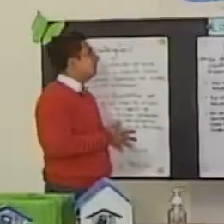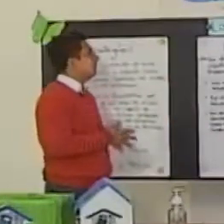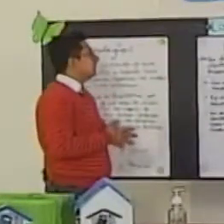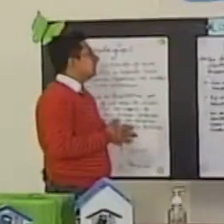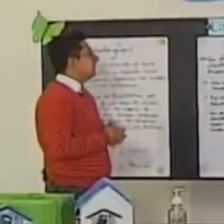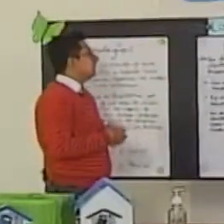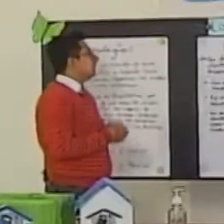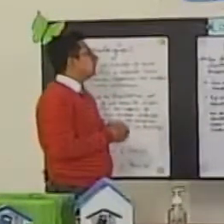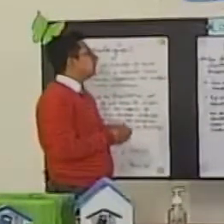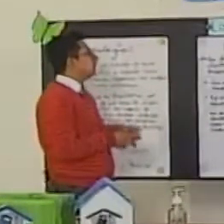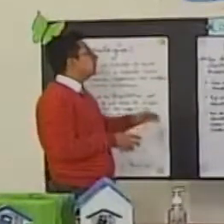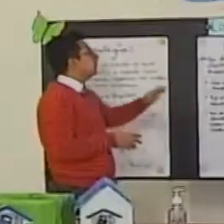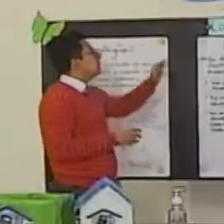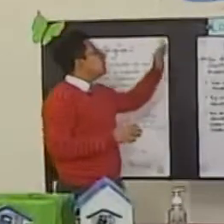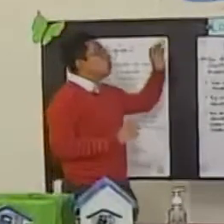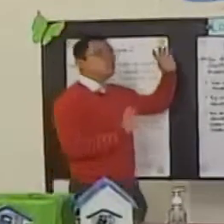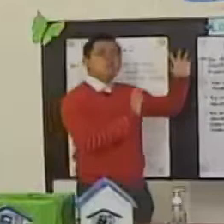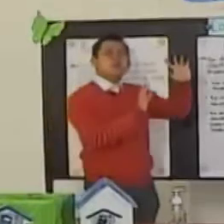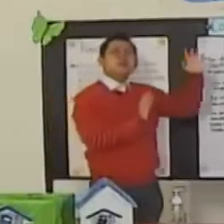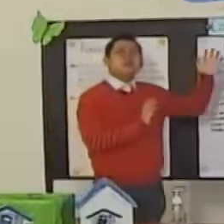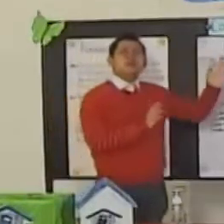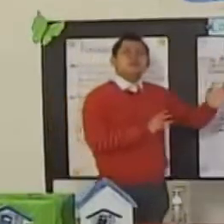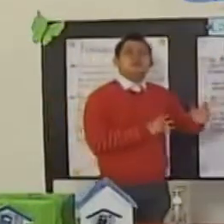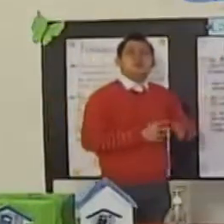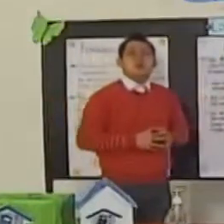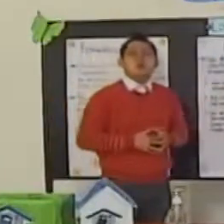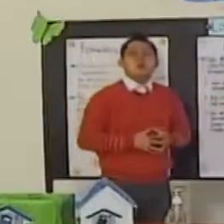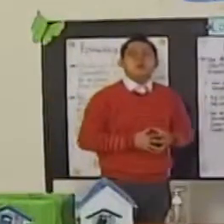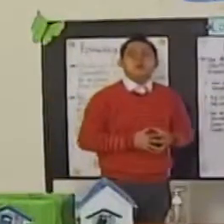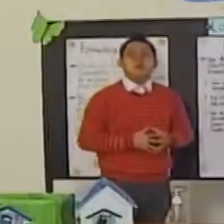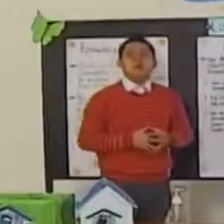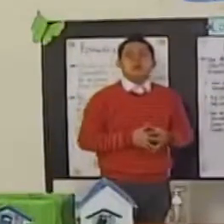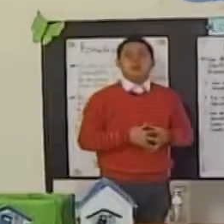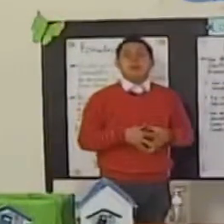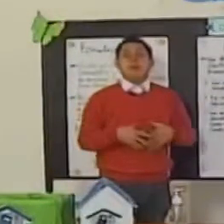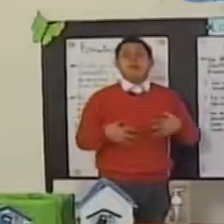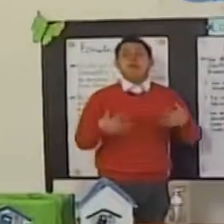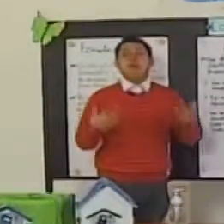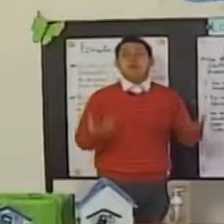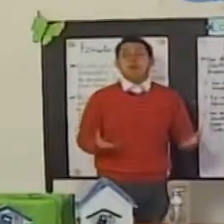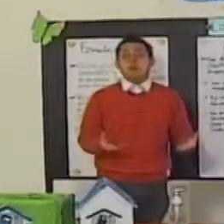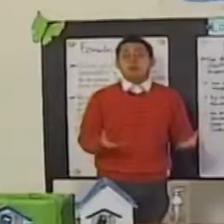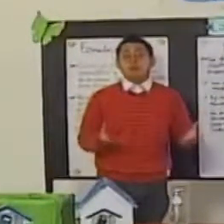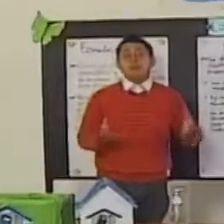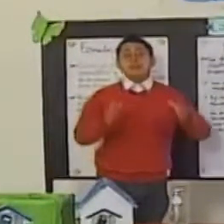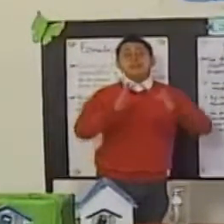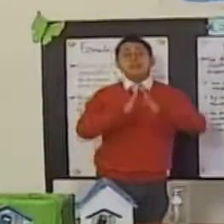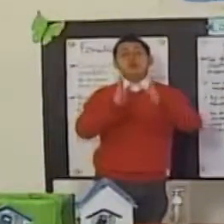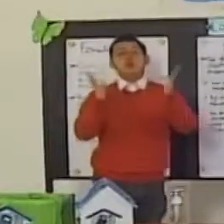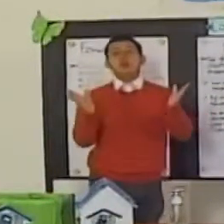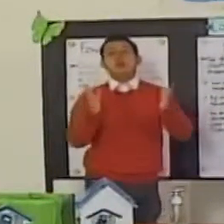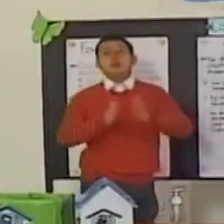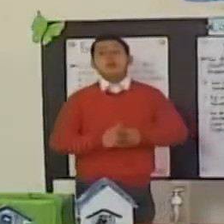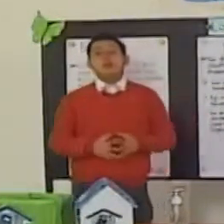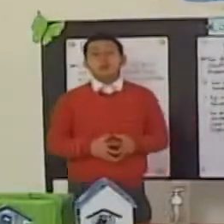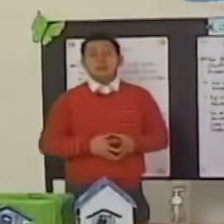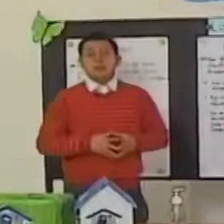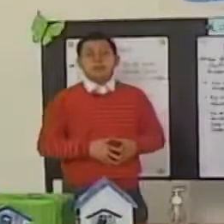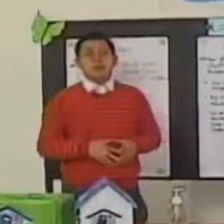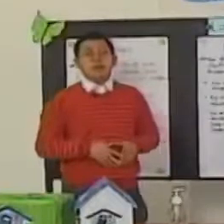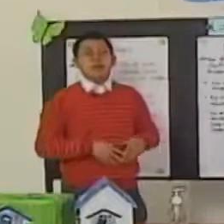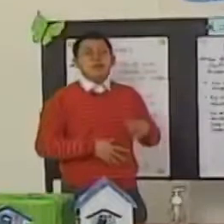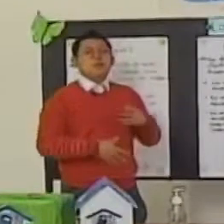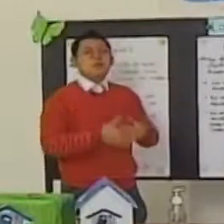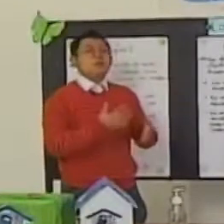estos niveles científicos. Entonces, ¿cómo podemos estructurar nosotros la palabra fonología? Si nosotros partimos